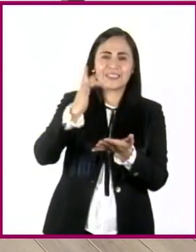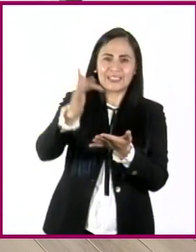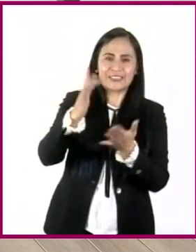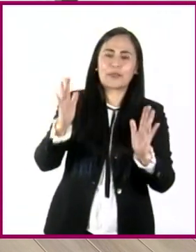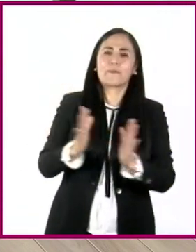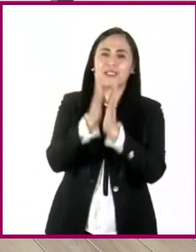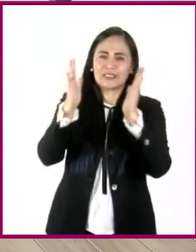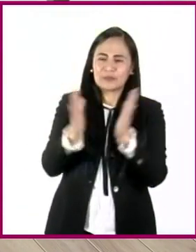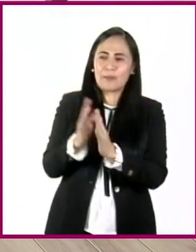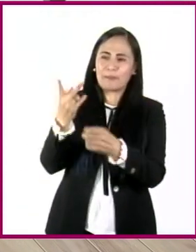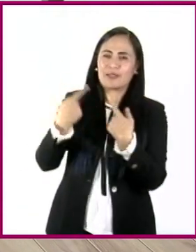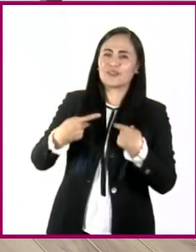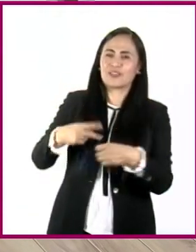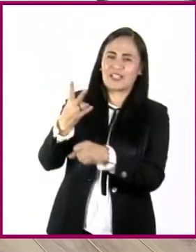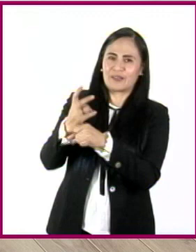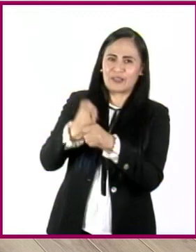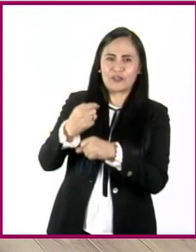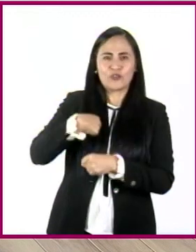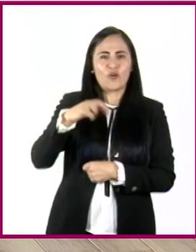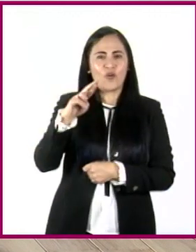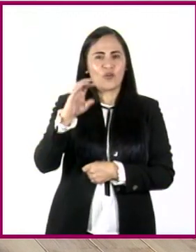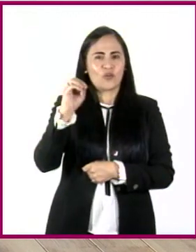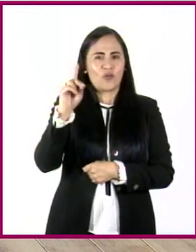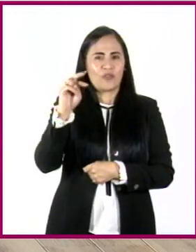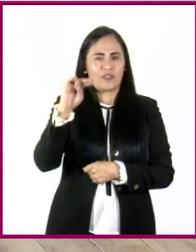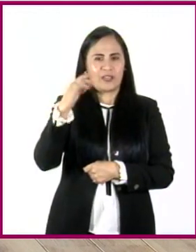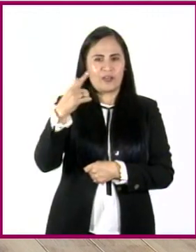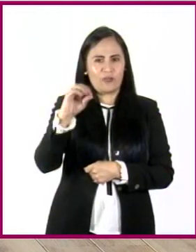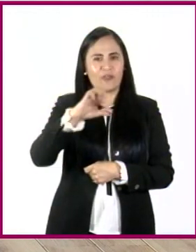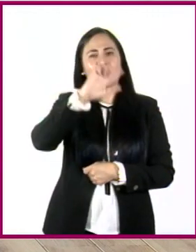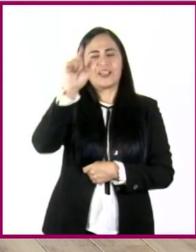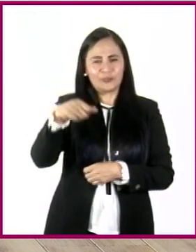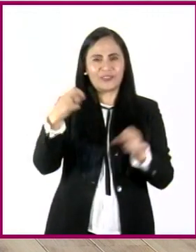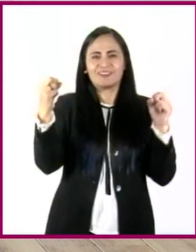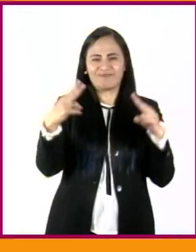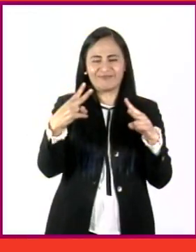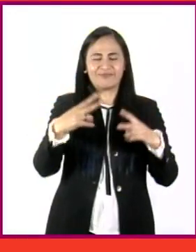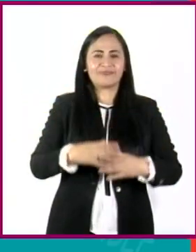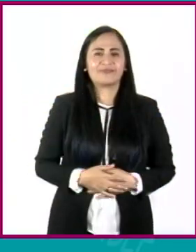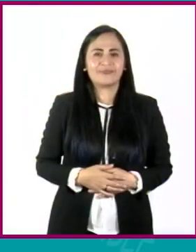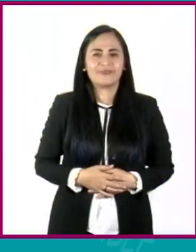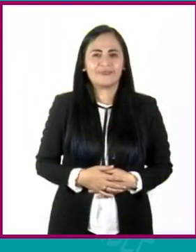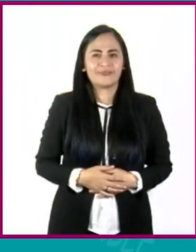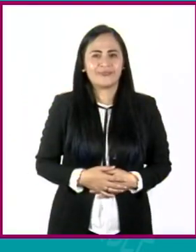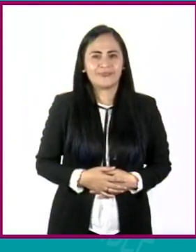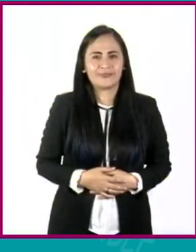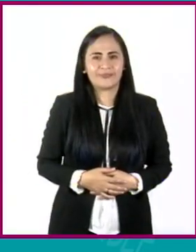participación de nuestro invitado. Soy Rodrigo Hidalgo y los espero en el próximo programa.